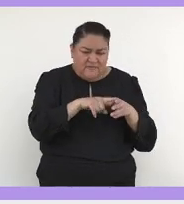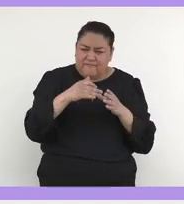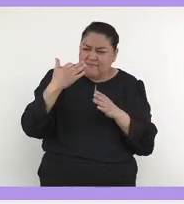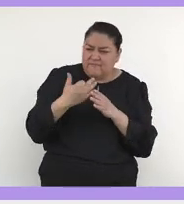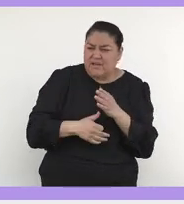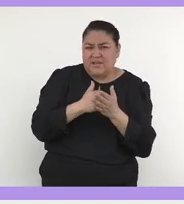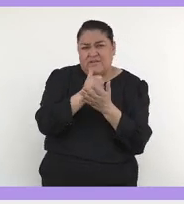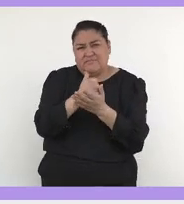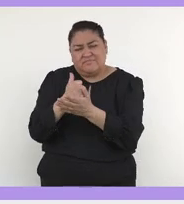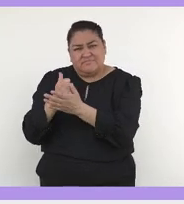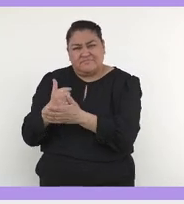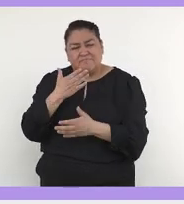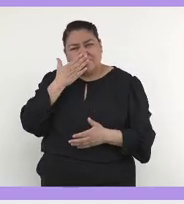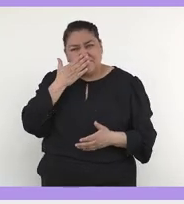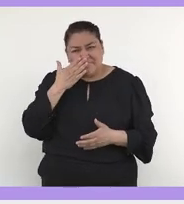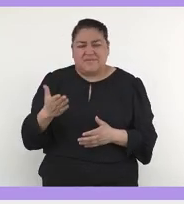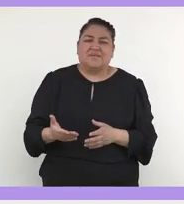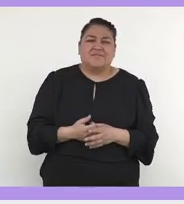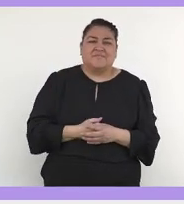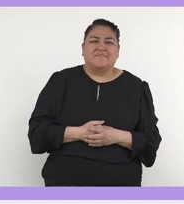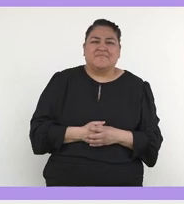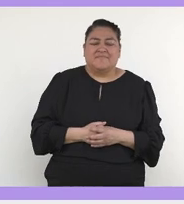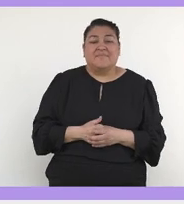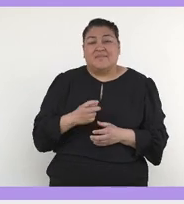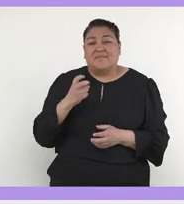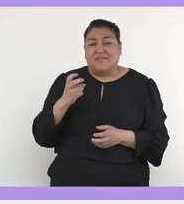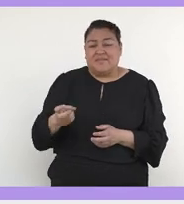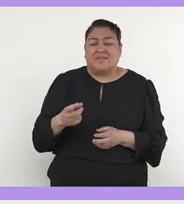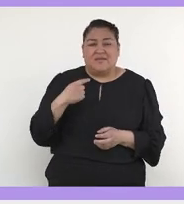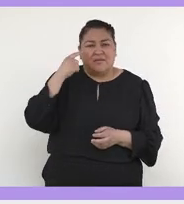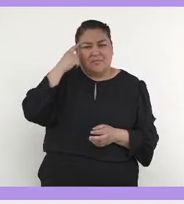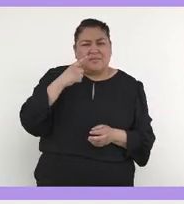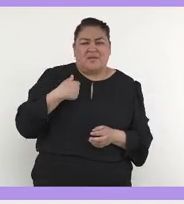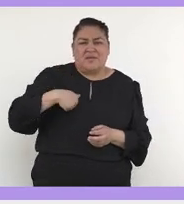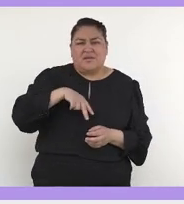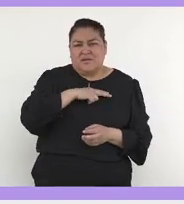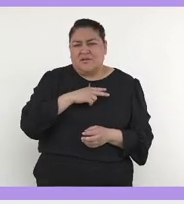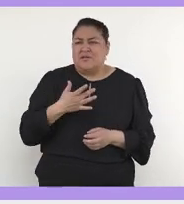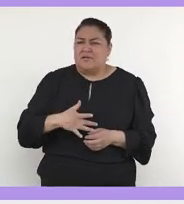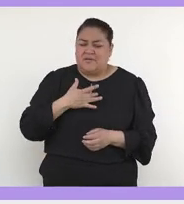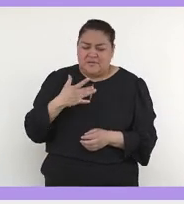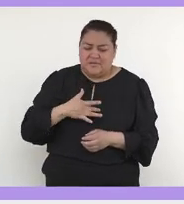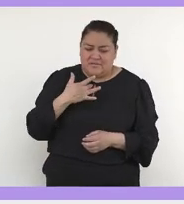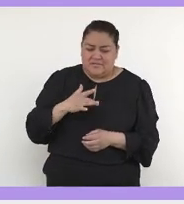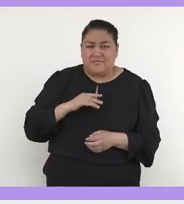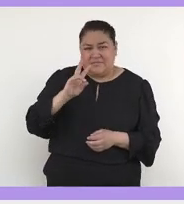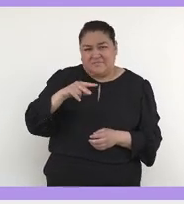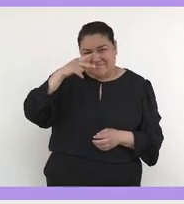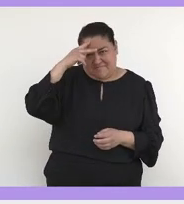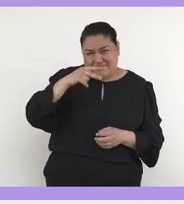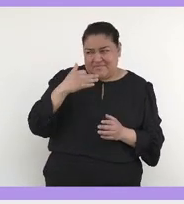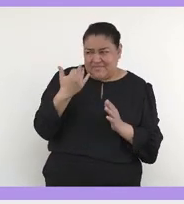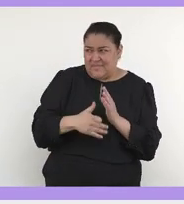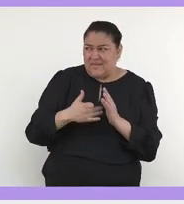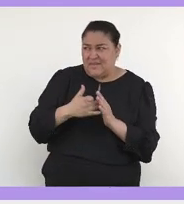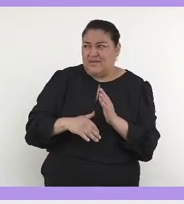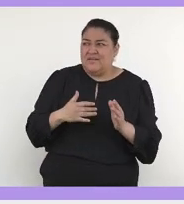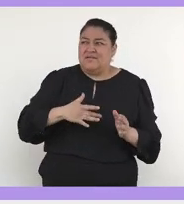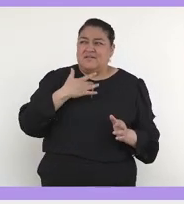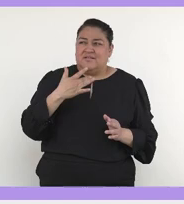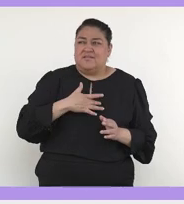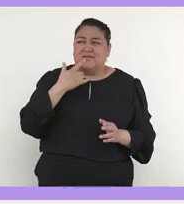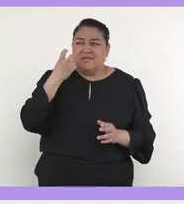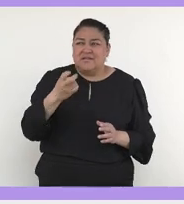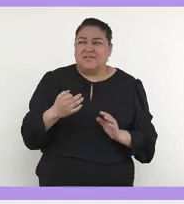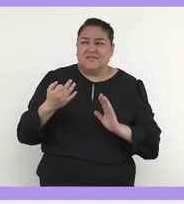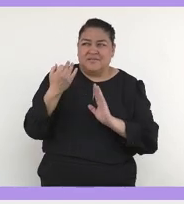de de cambios y orgullosamente me encanta pertenecer a un equipo que también tiene hombres que lo quieren